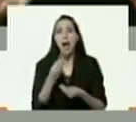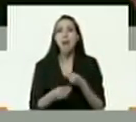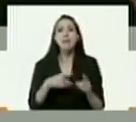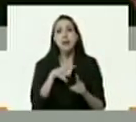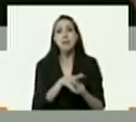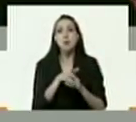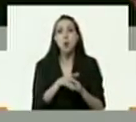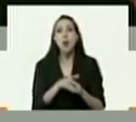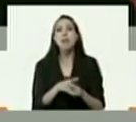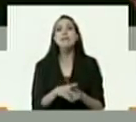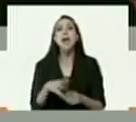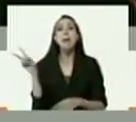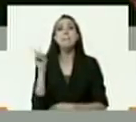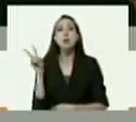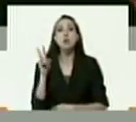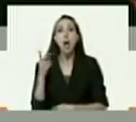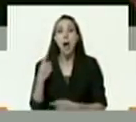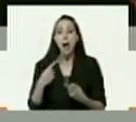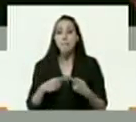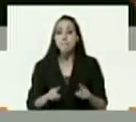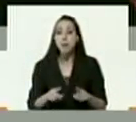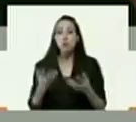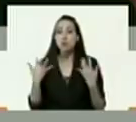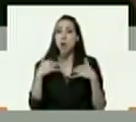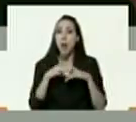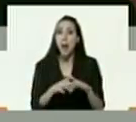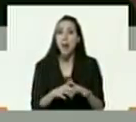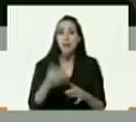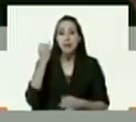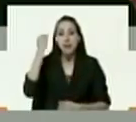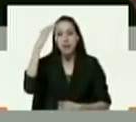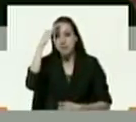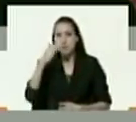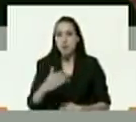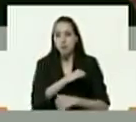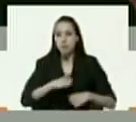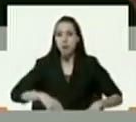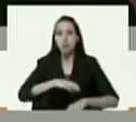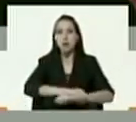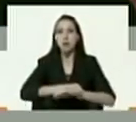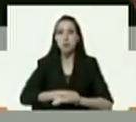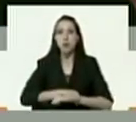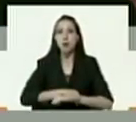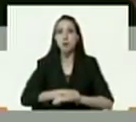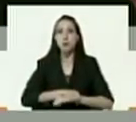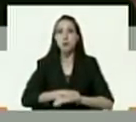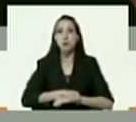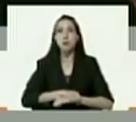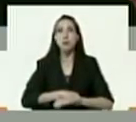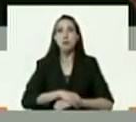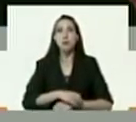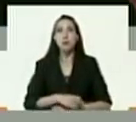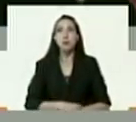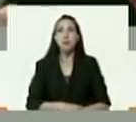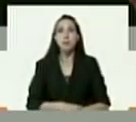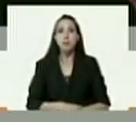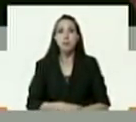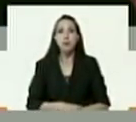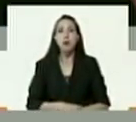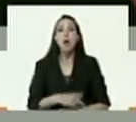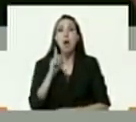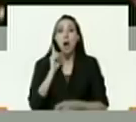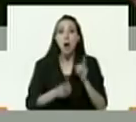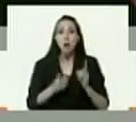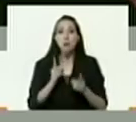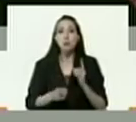Venezuela. Ah, pero nuestras redes de inteligencia lo capturaron, lo neutralizaron. Ahí hay unos que están detenidos, otros que no, unos que han confesado, otros que están en